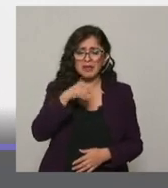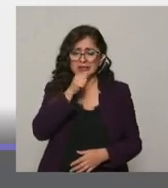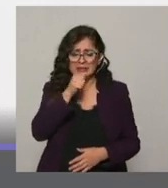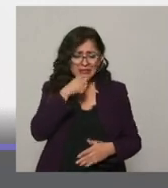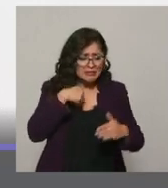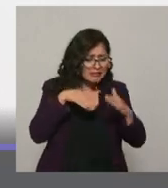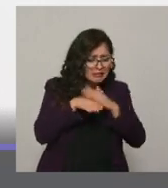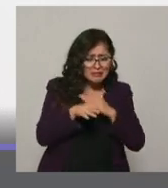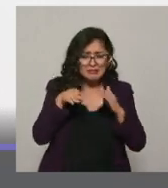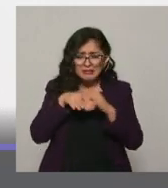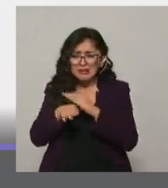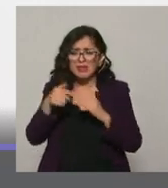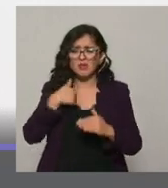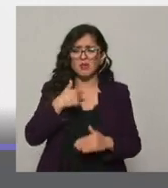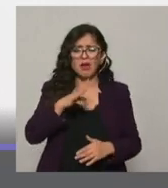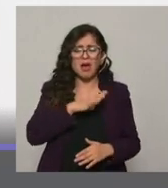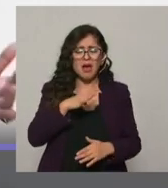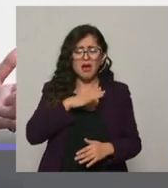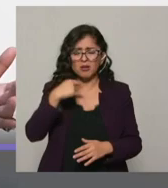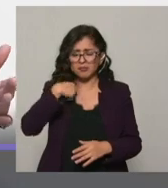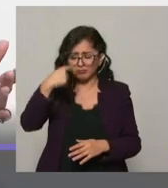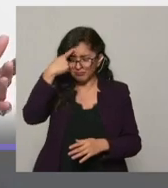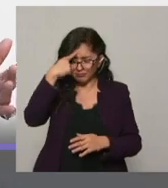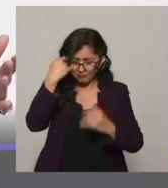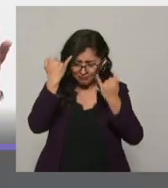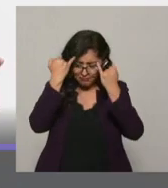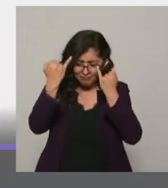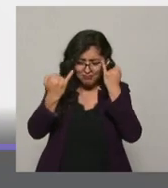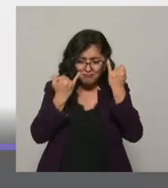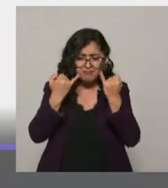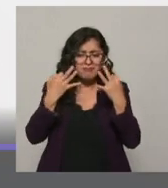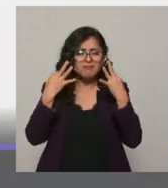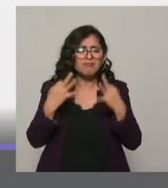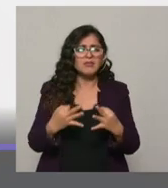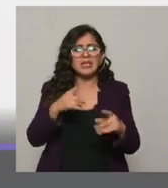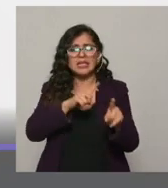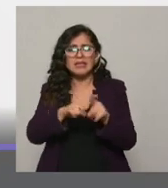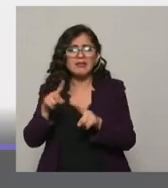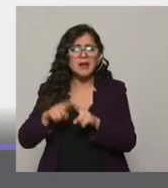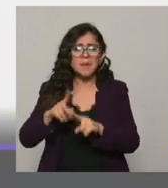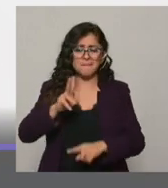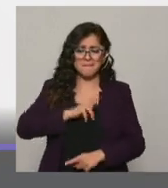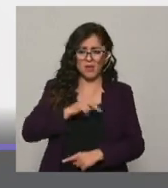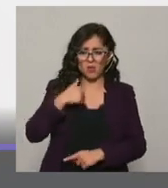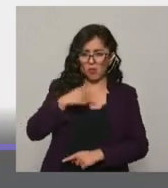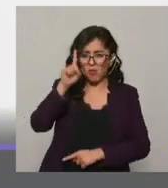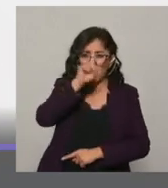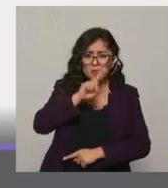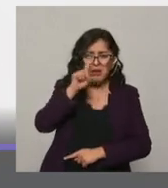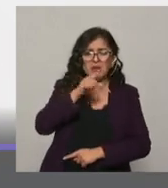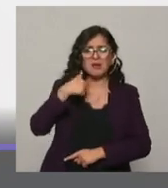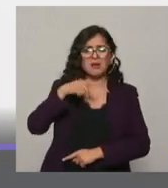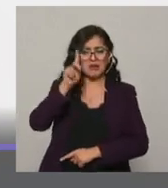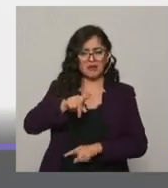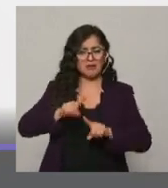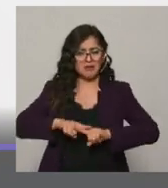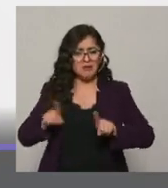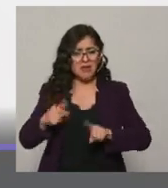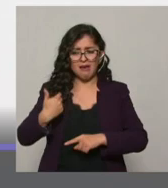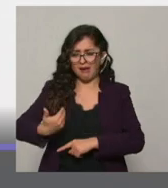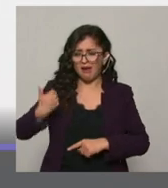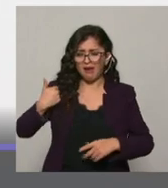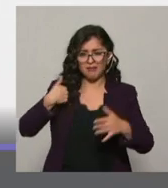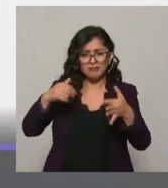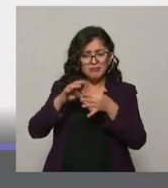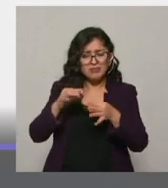porque yo tengo mi percepción de esas cosas, mi opinión, que es muy diferente, y que como siempre lo he dicho,